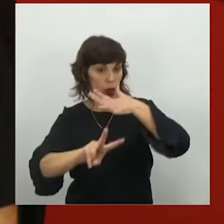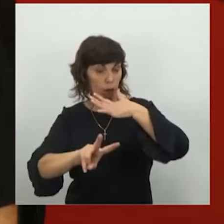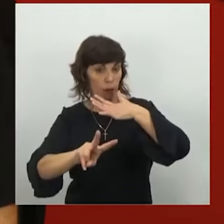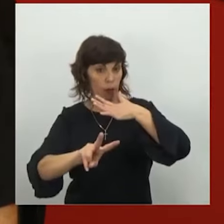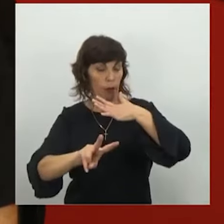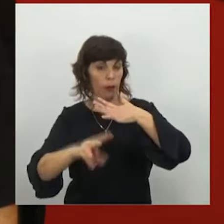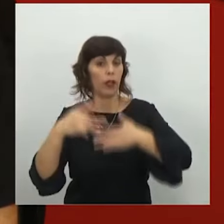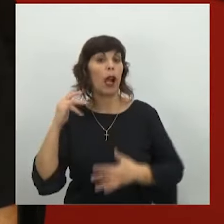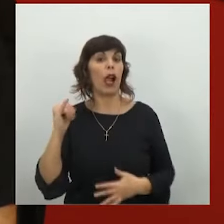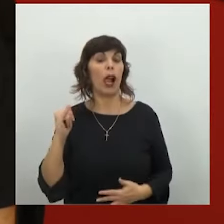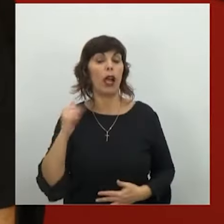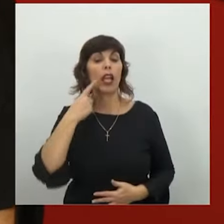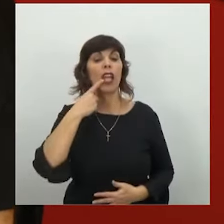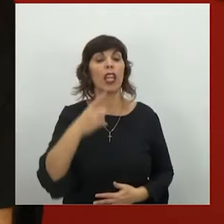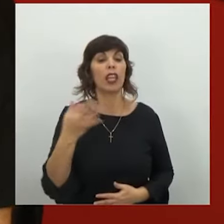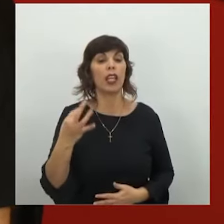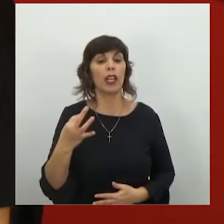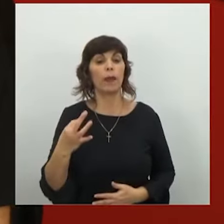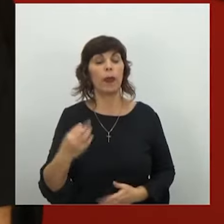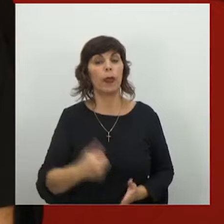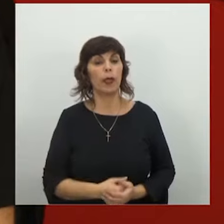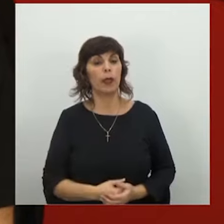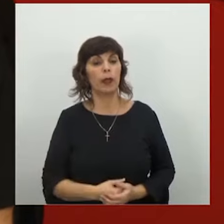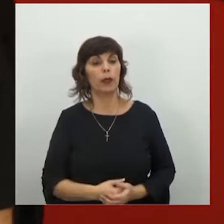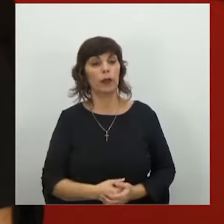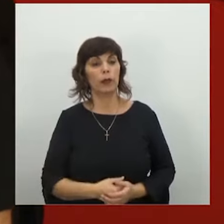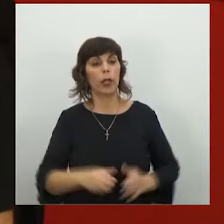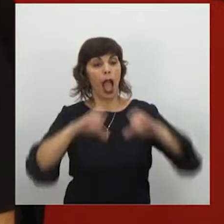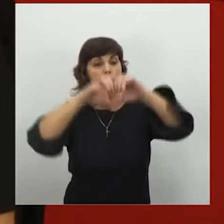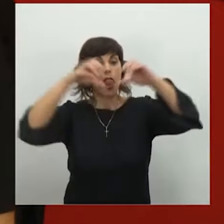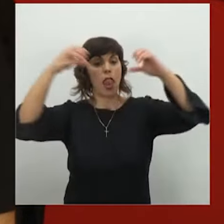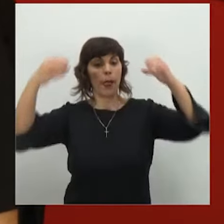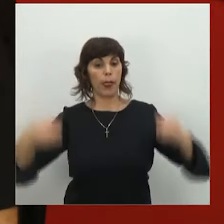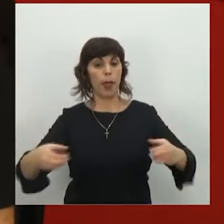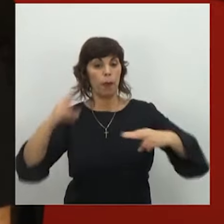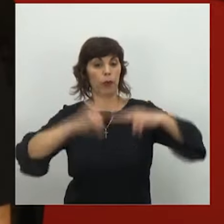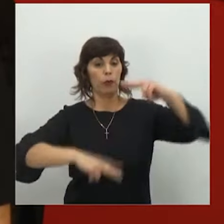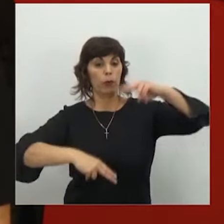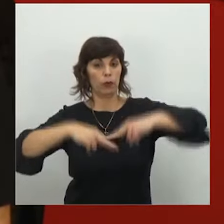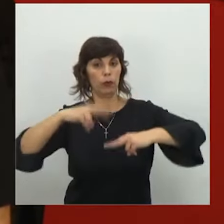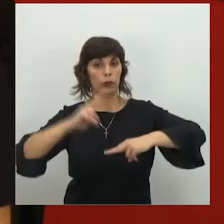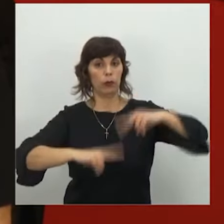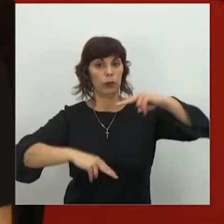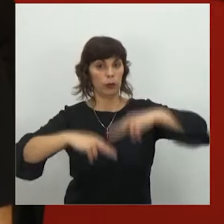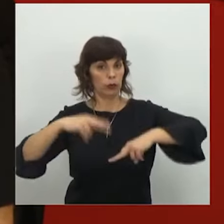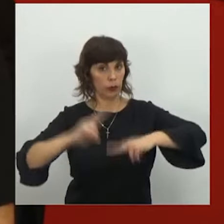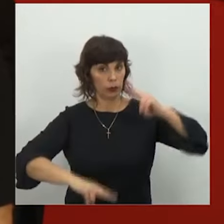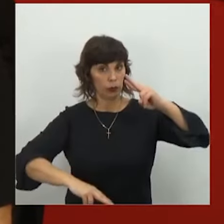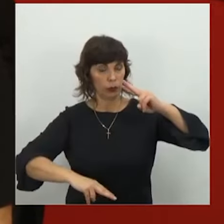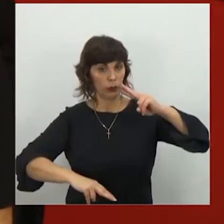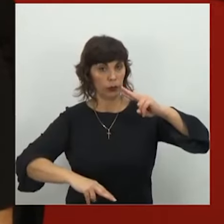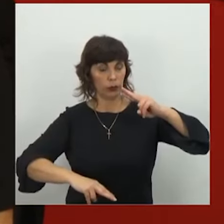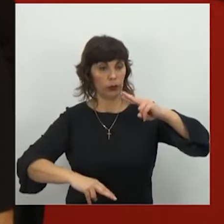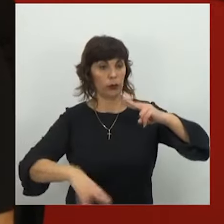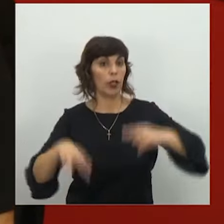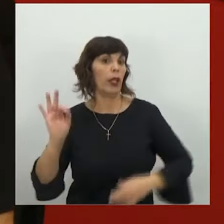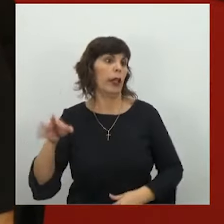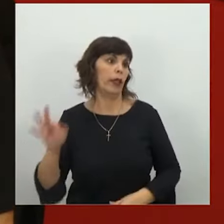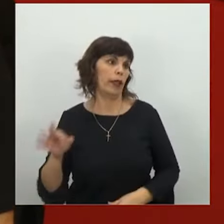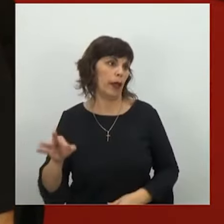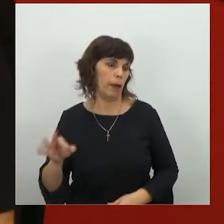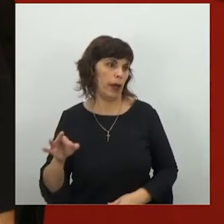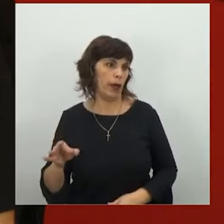dice que cuando se edifique ese templo, que en verdad está hablando de la persona de Jesucristo,